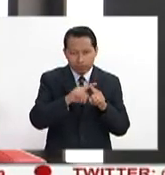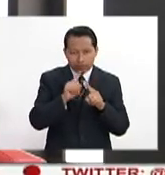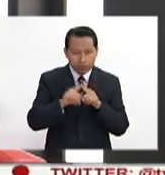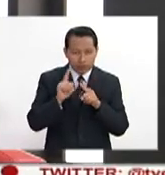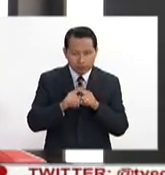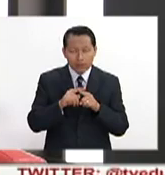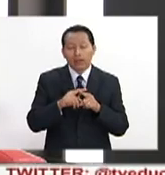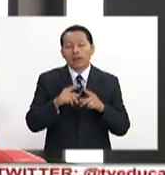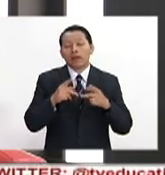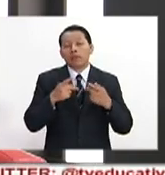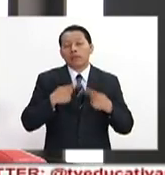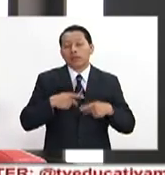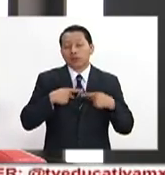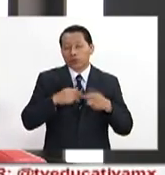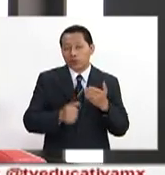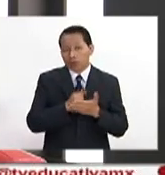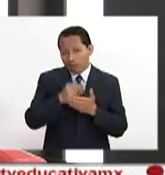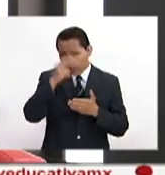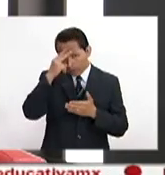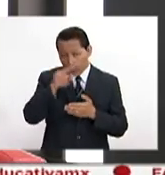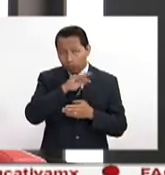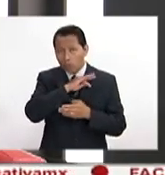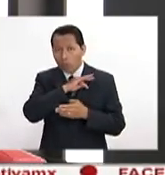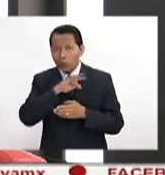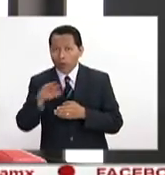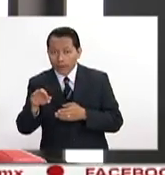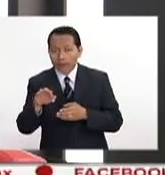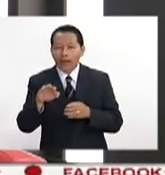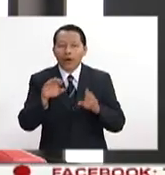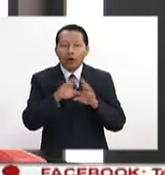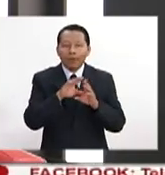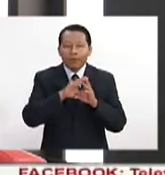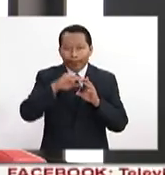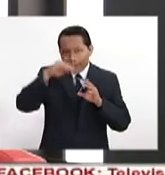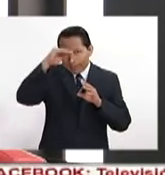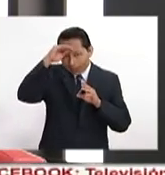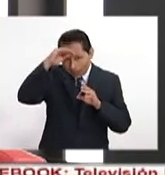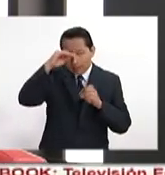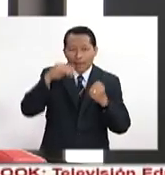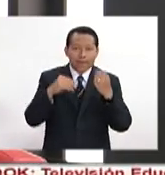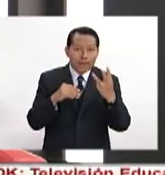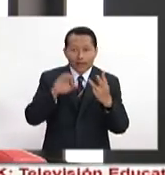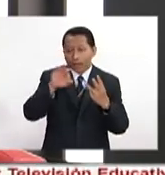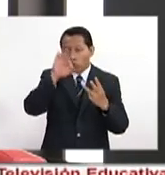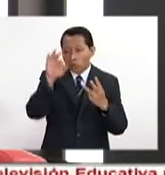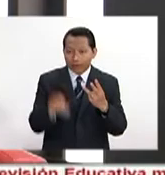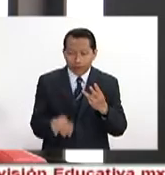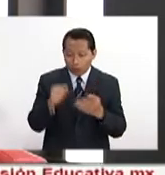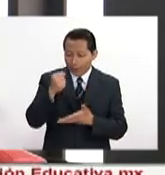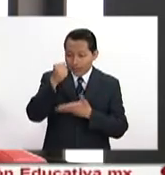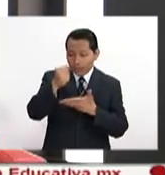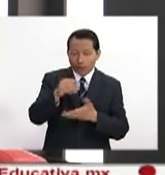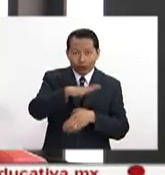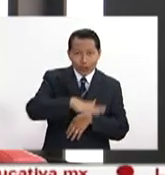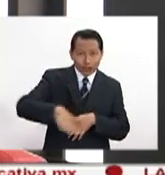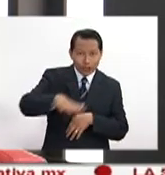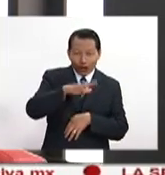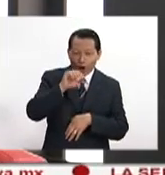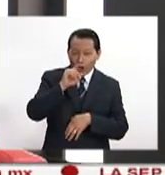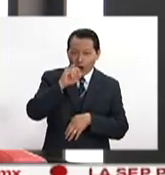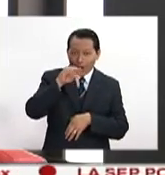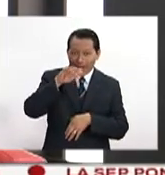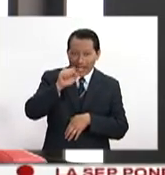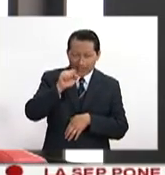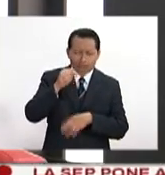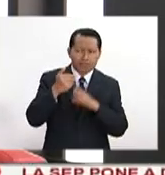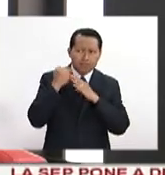población de la Ciudad de México puede elegir en qué se va a aplicar el 3% del presupuesto de las colonias. En este sentido, cada año esta